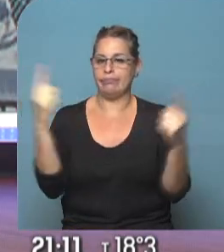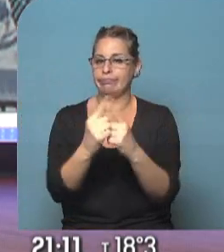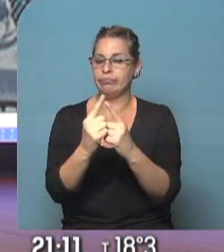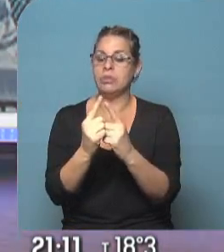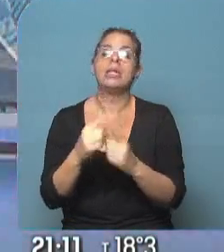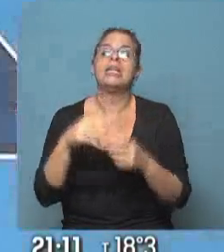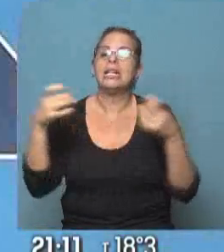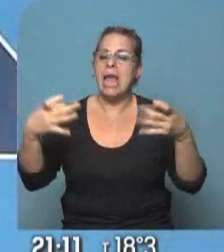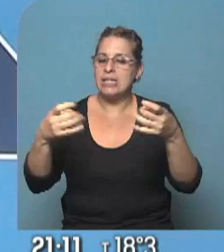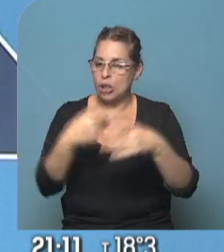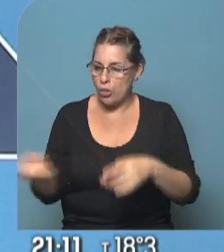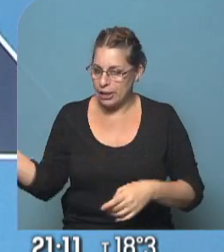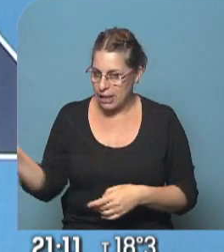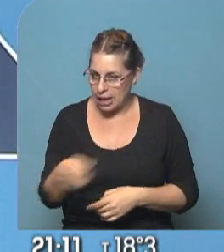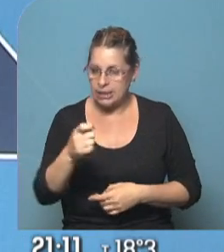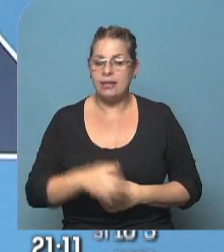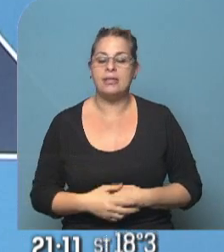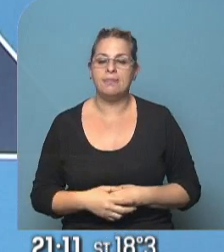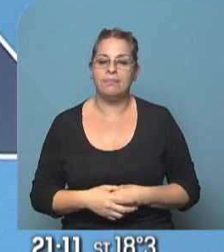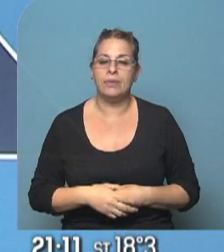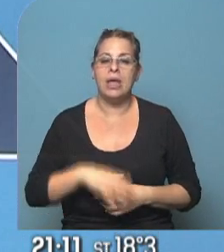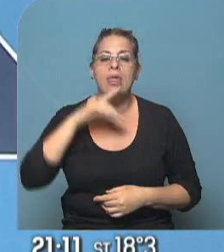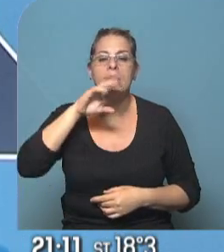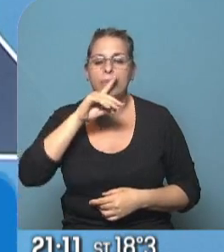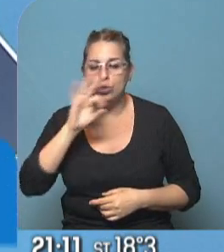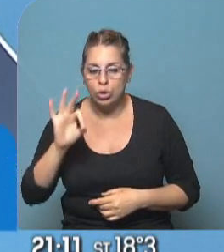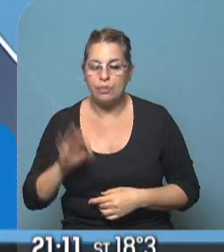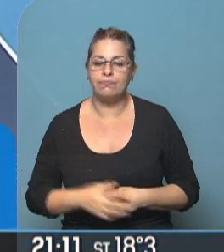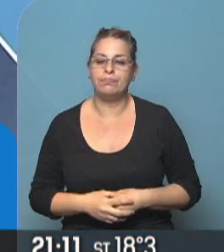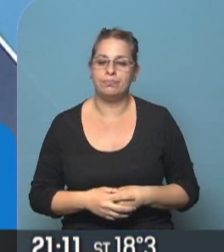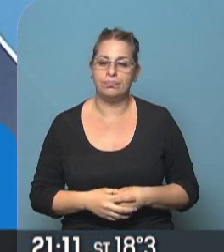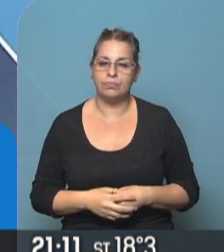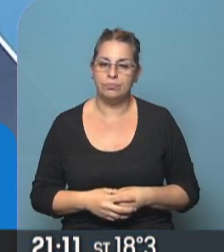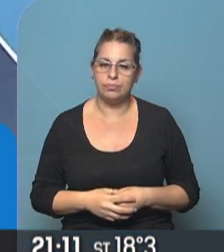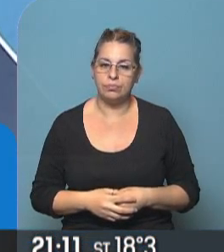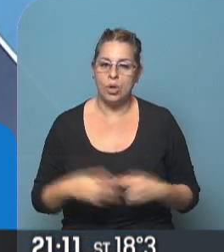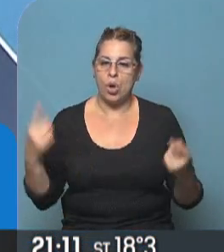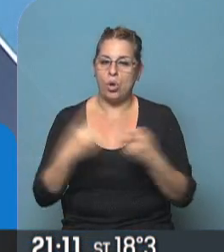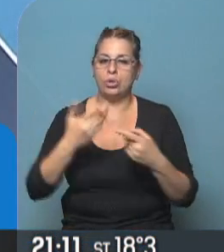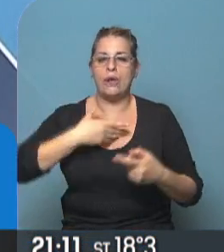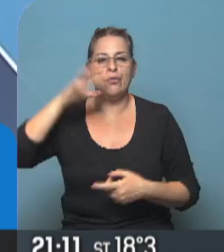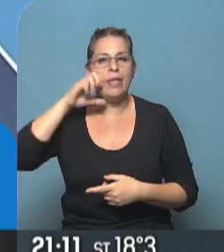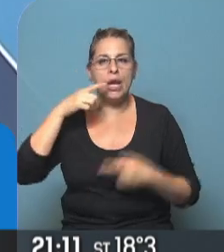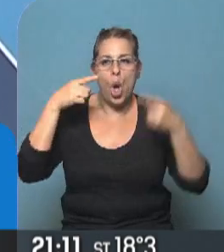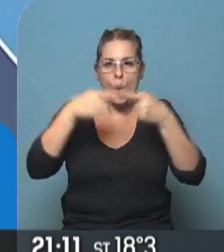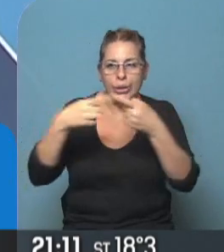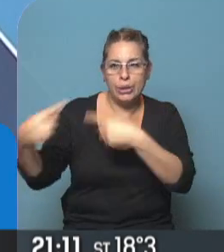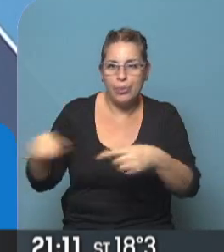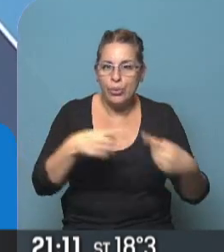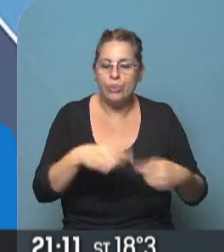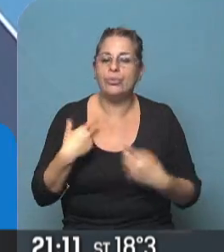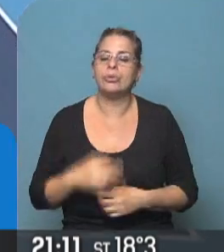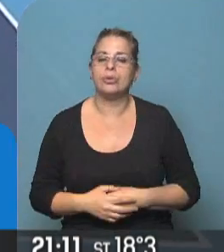viejo clásico ya del tenis, porque van a estar Juan Martín del Potro, Jesús Roger Federer, con objetivos que tienen que